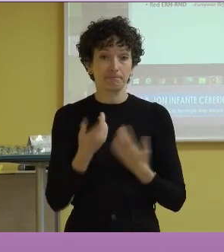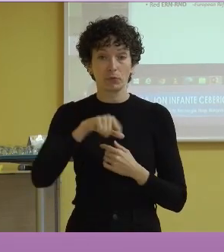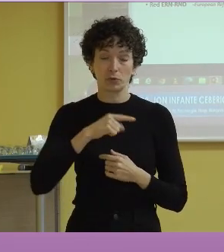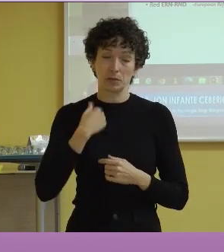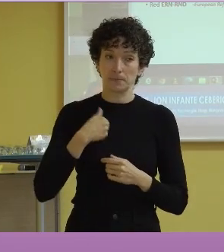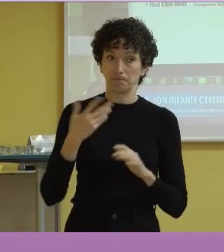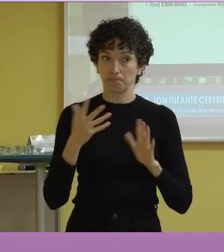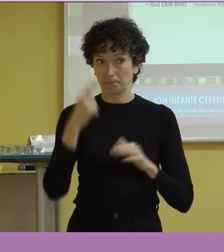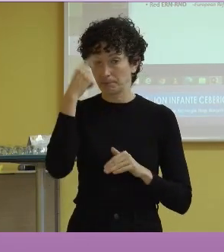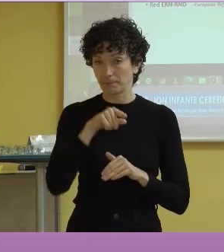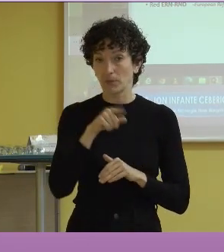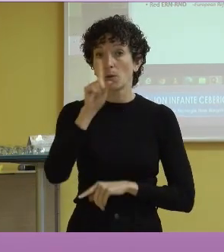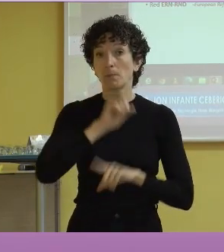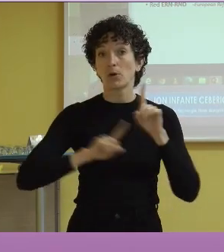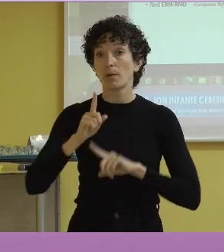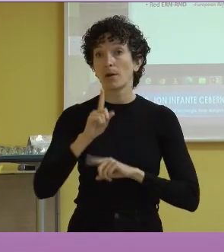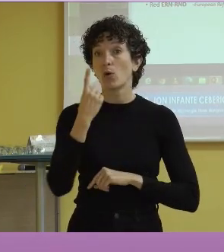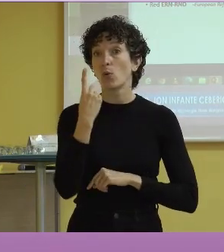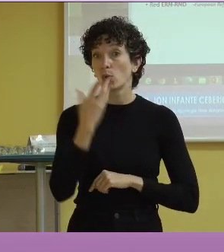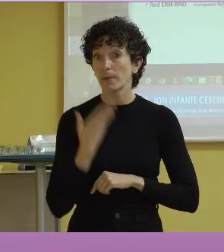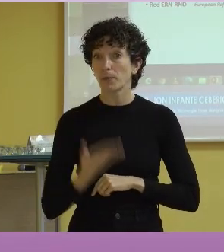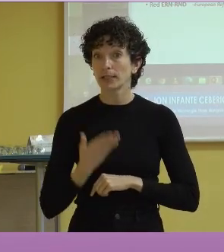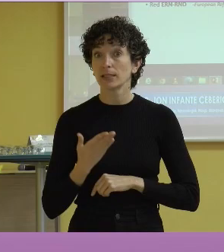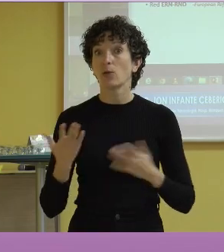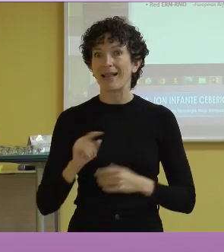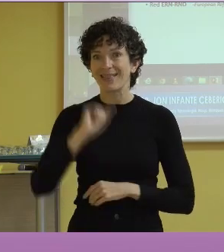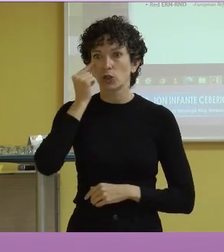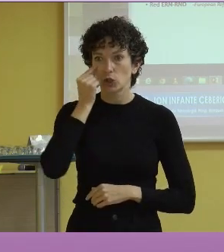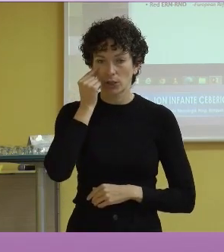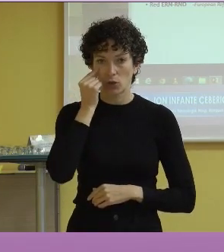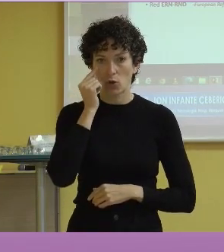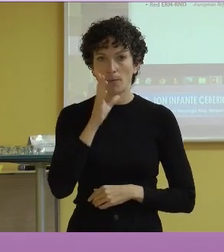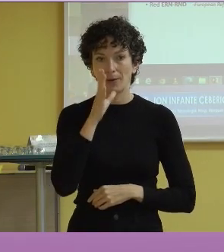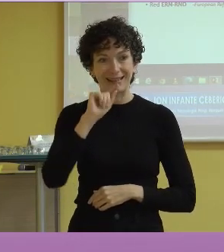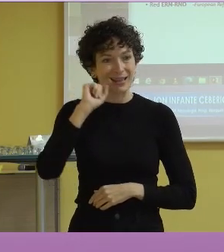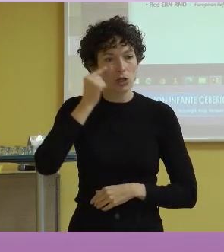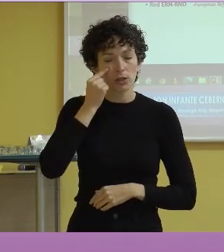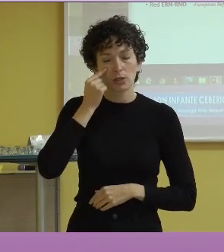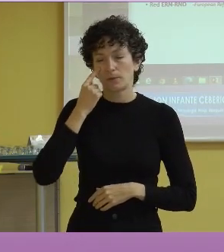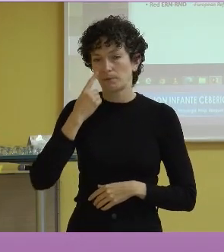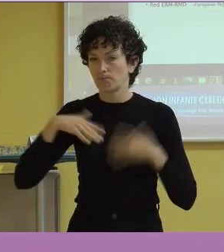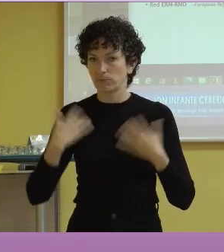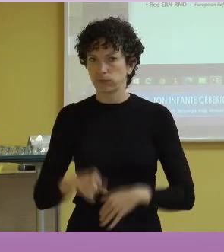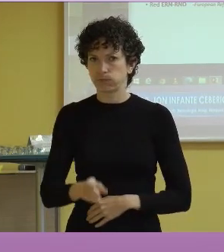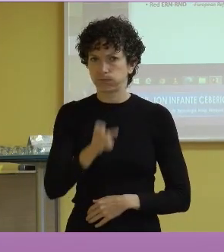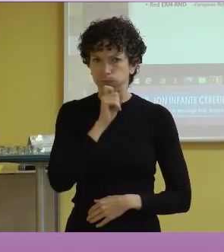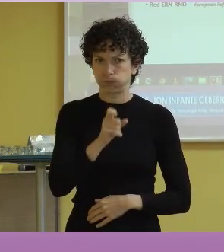adivinar, uno de los grandes problemas en las ataxias es el diagnóstico, que el diagnóstico es verdaderamente difícil y requiere